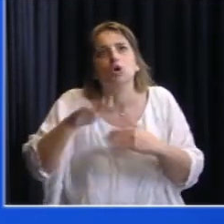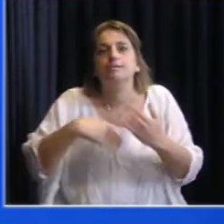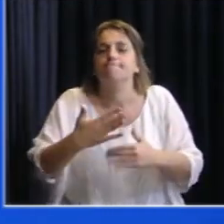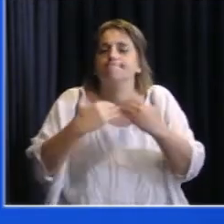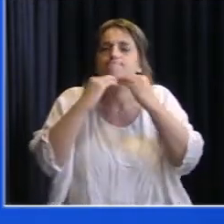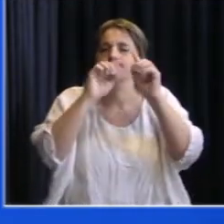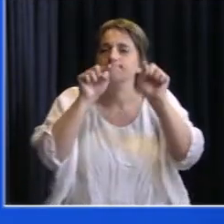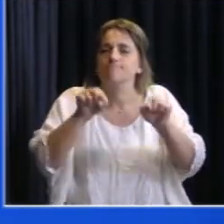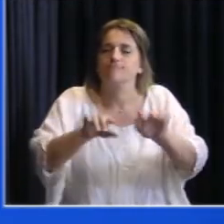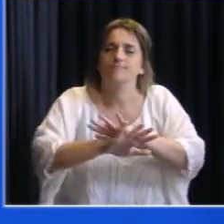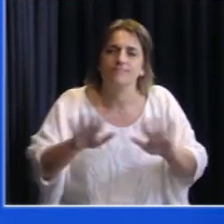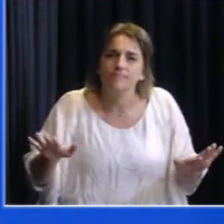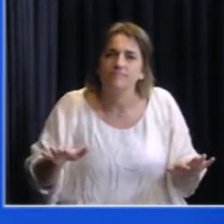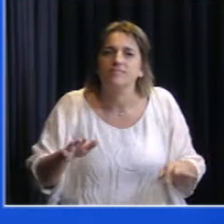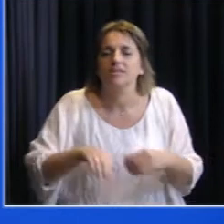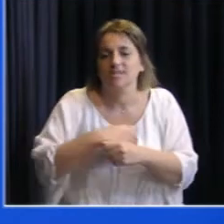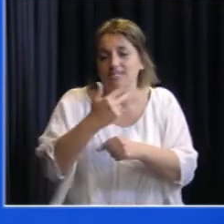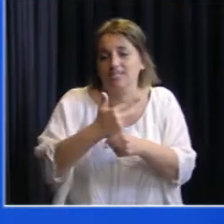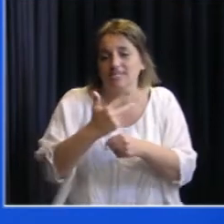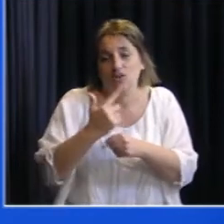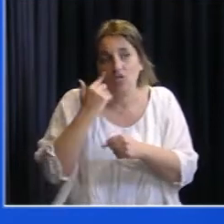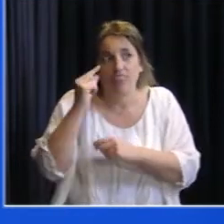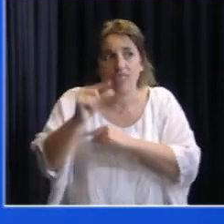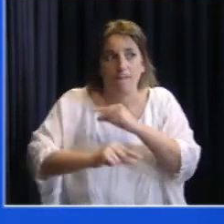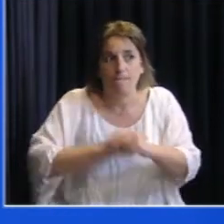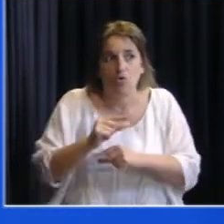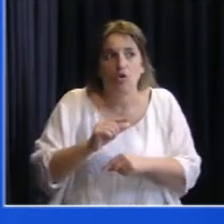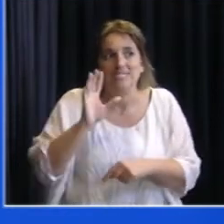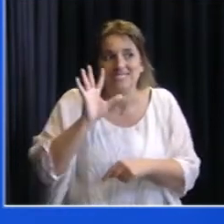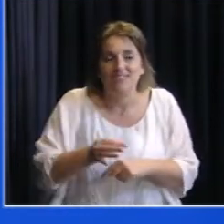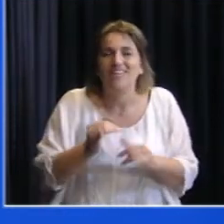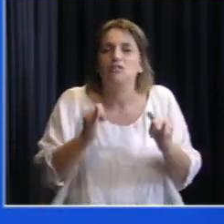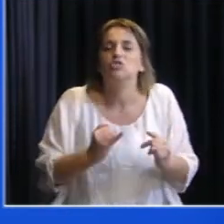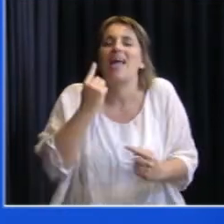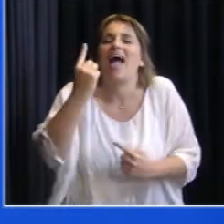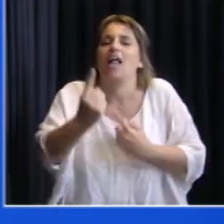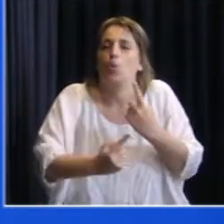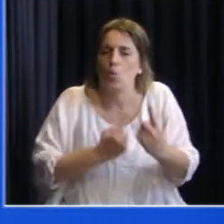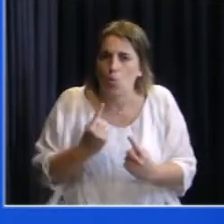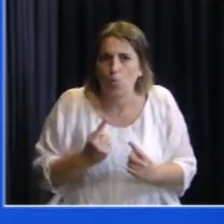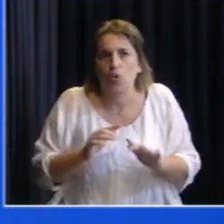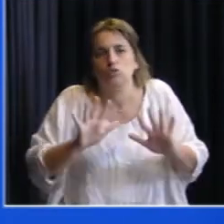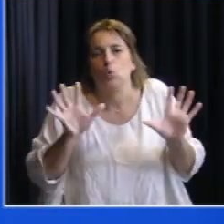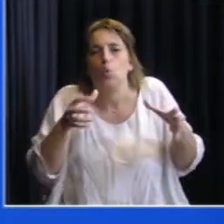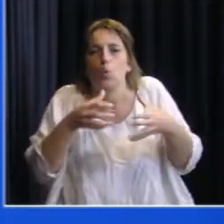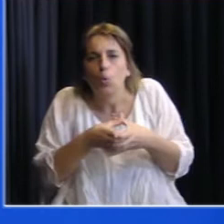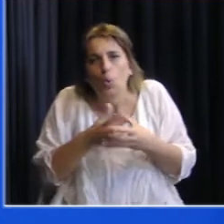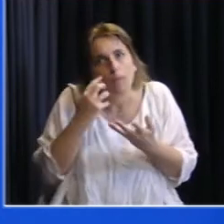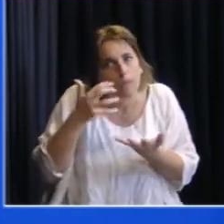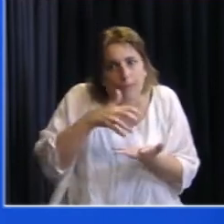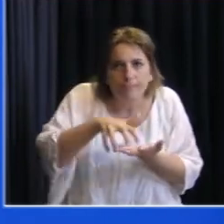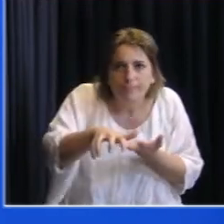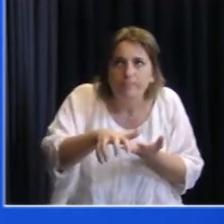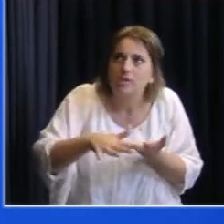definido tercero a medida que vayamos definiendo si algunos grados sectores